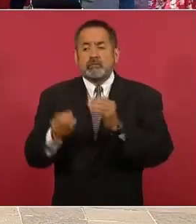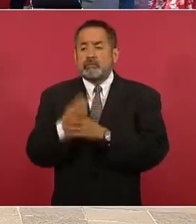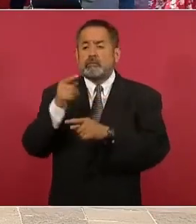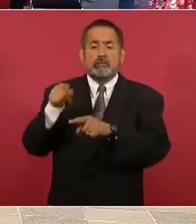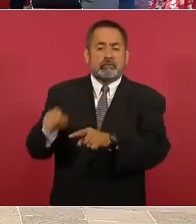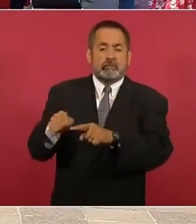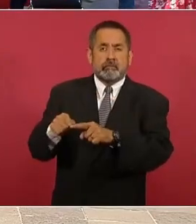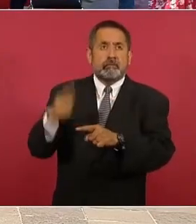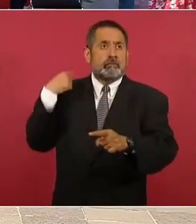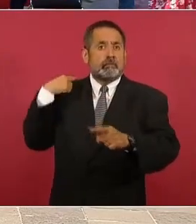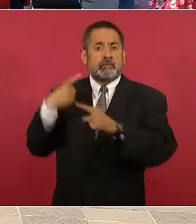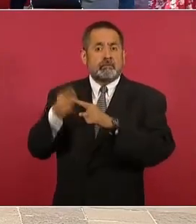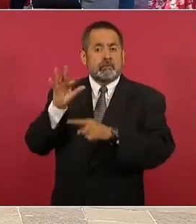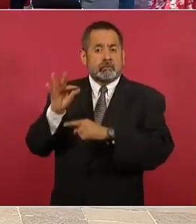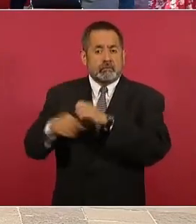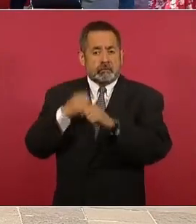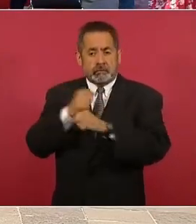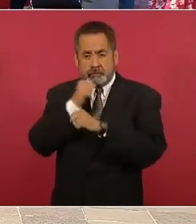hace más de 40 años.